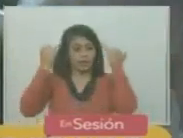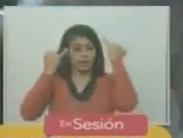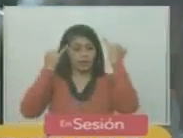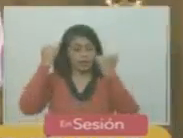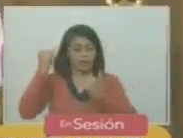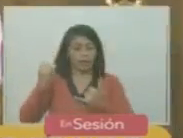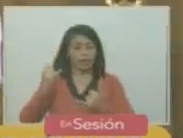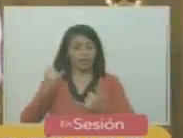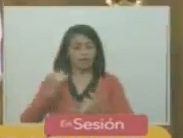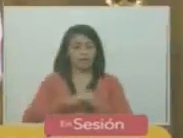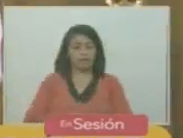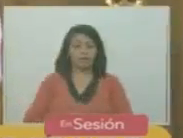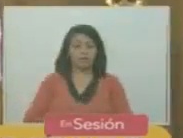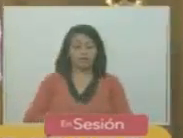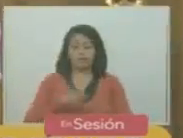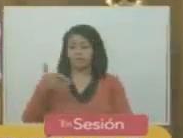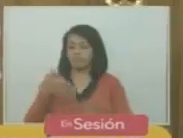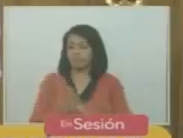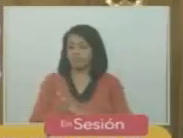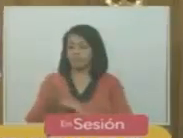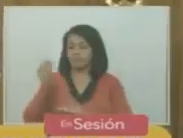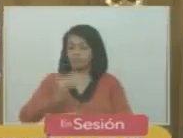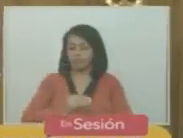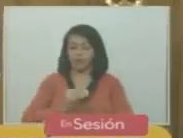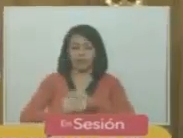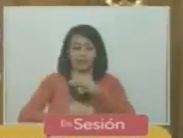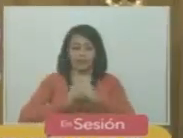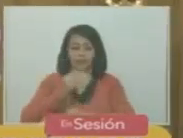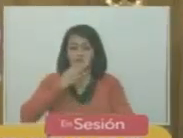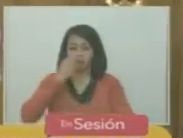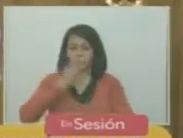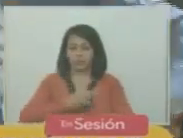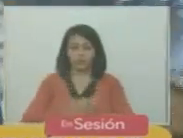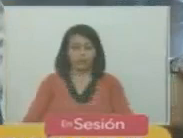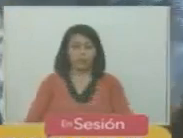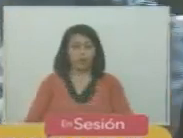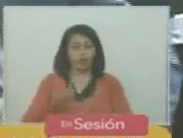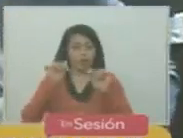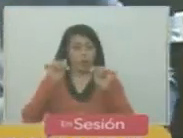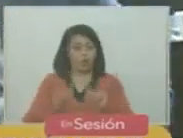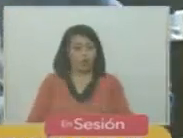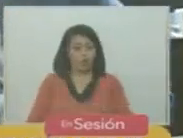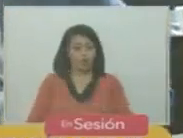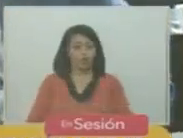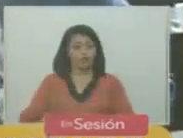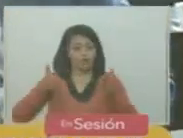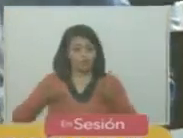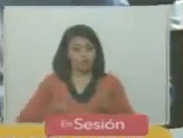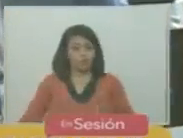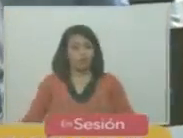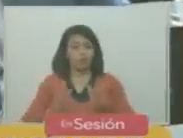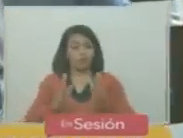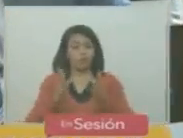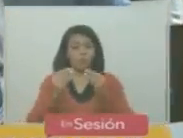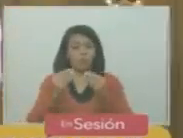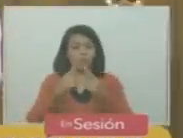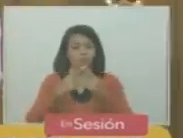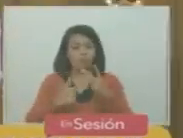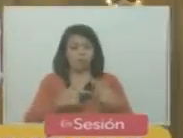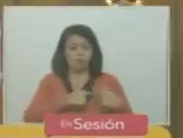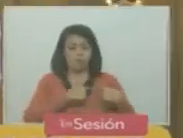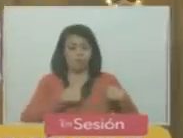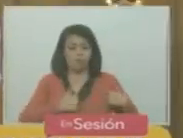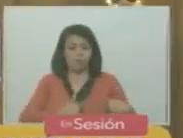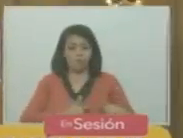de ideología, sobre todo armadas de la verdad. Hoy en su natalicio es mucho que desde mi corazón